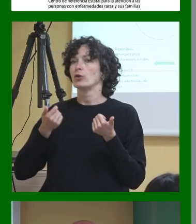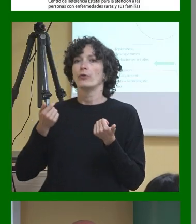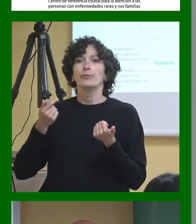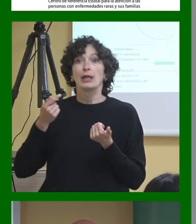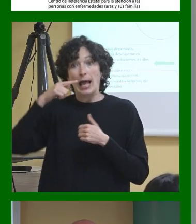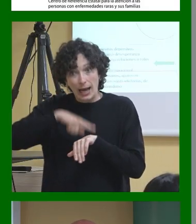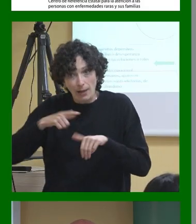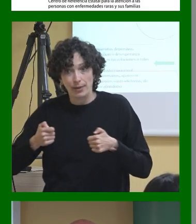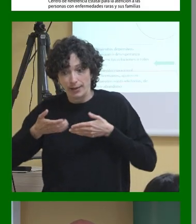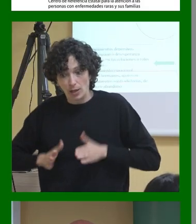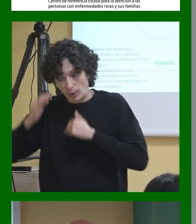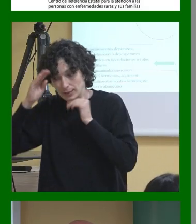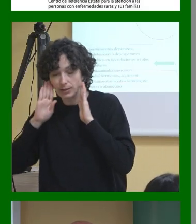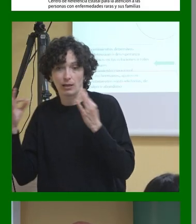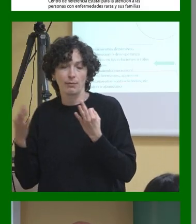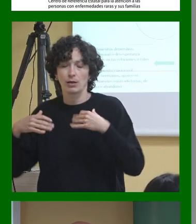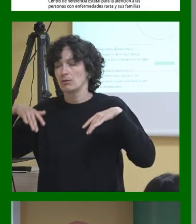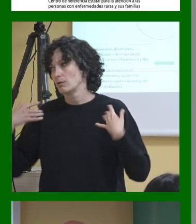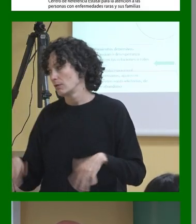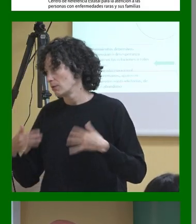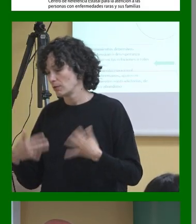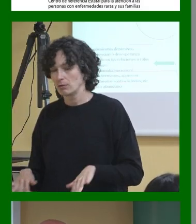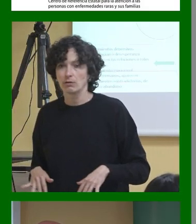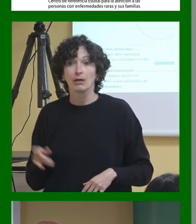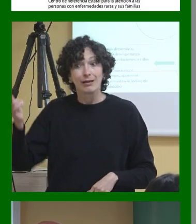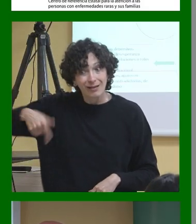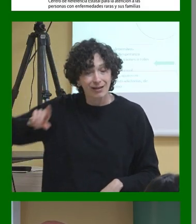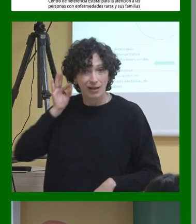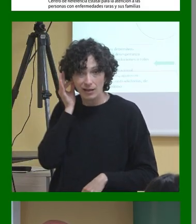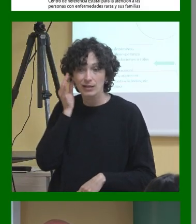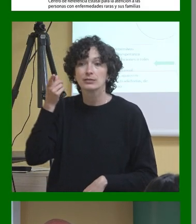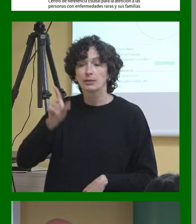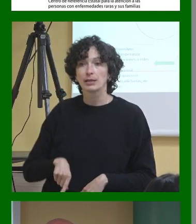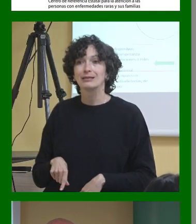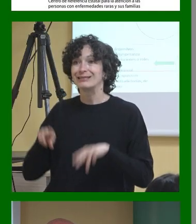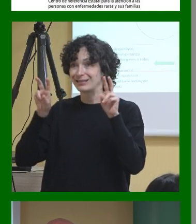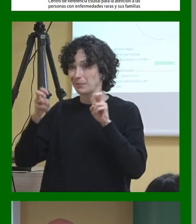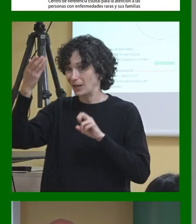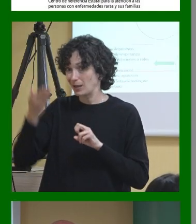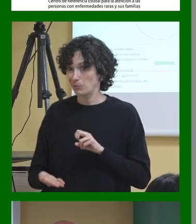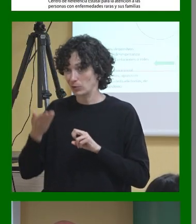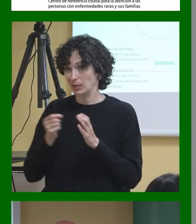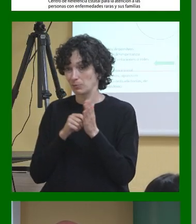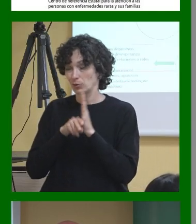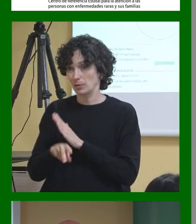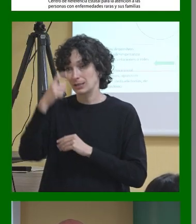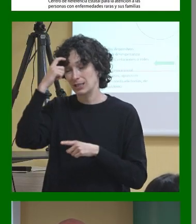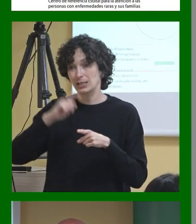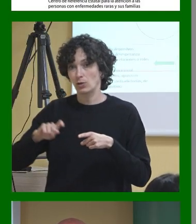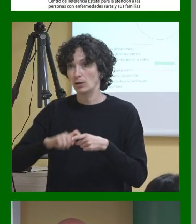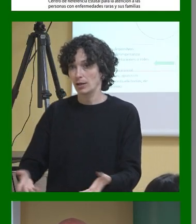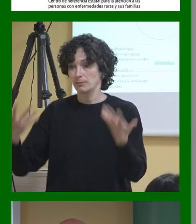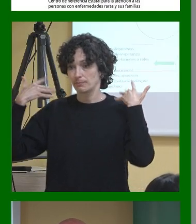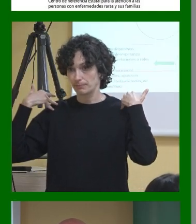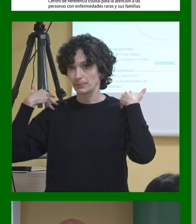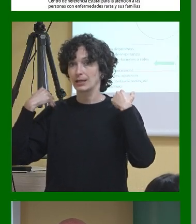atender a los hijos, toda una odisea. En estas personas además tienen que asumir un tema que es muy importante de la perspectiva psicológica y no se ha mencionado, que